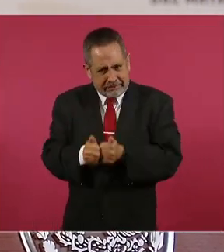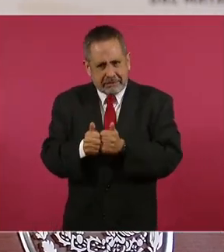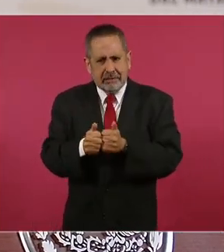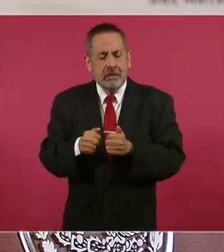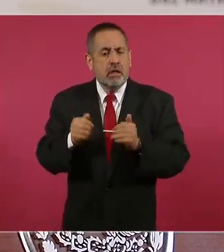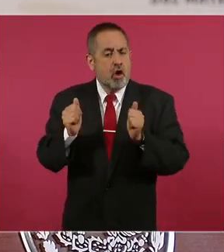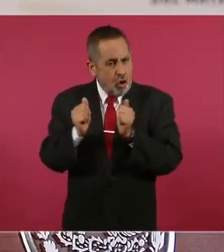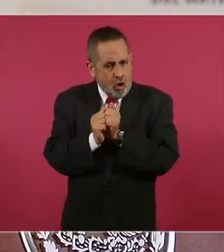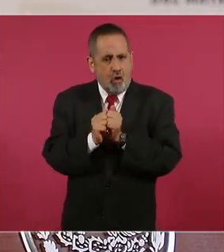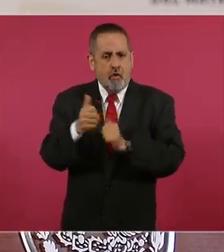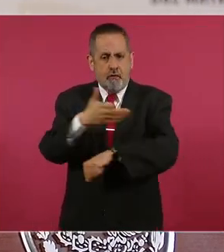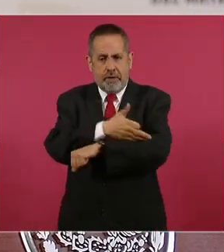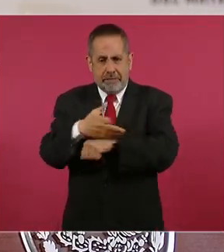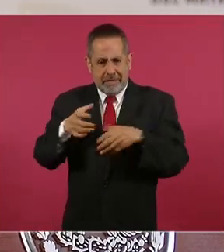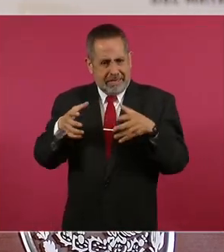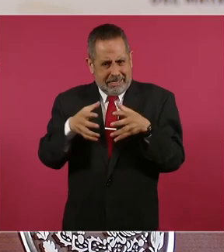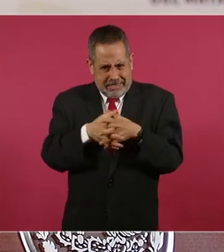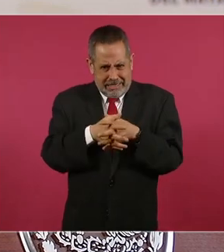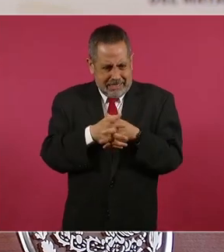en la familia,